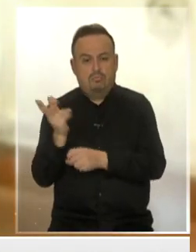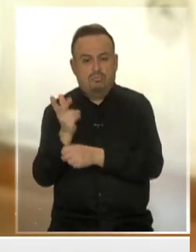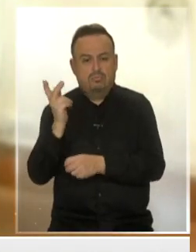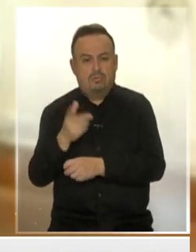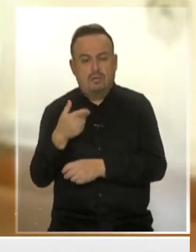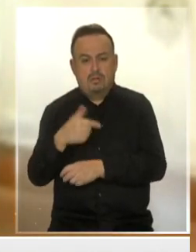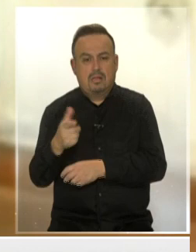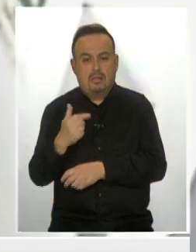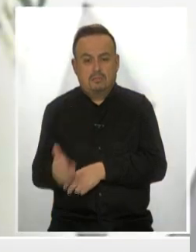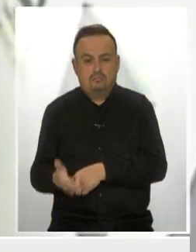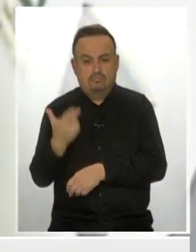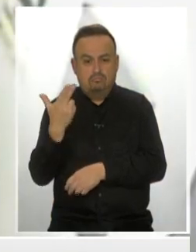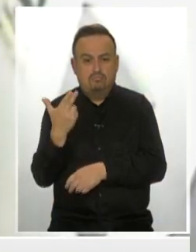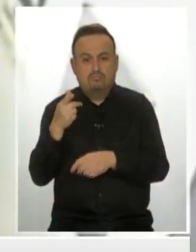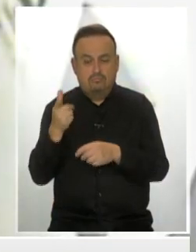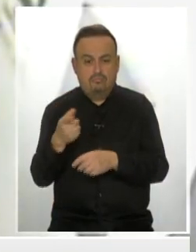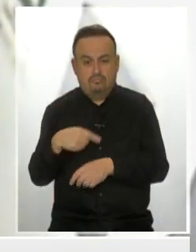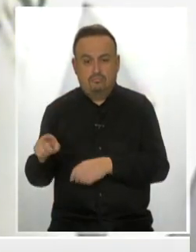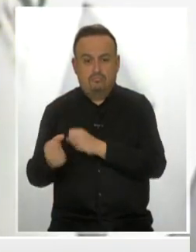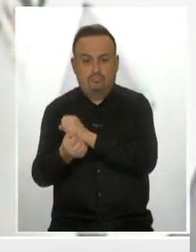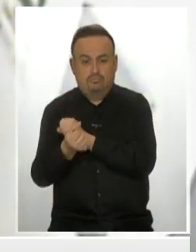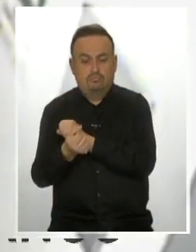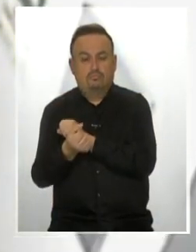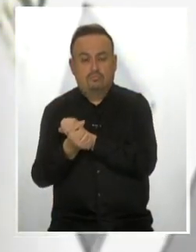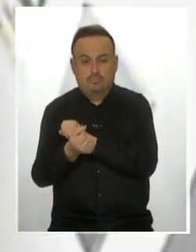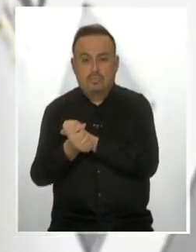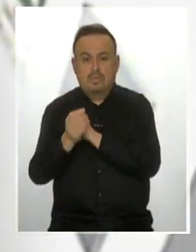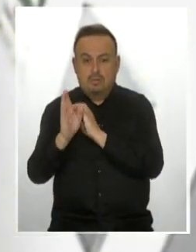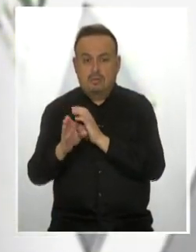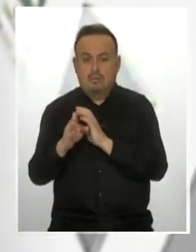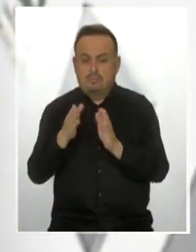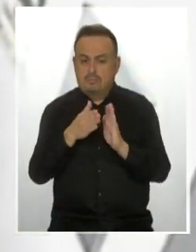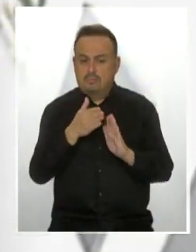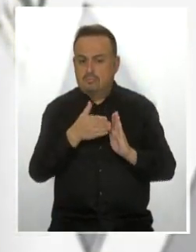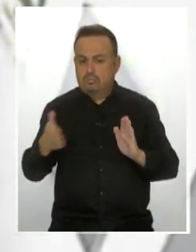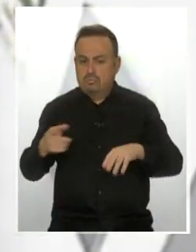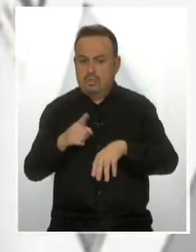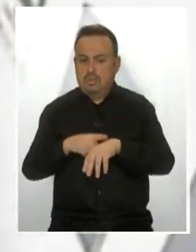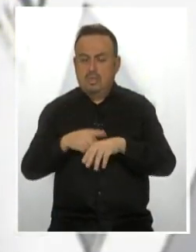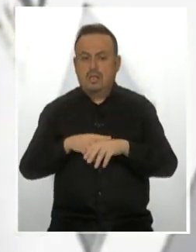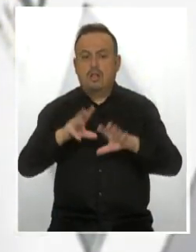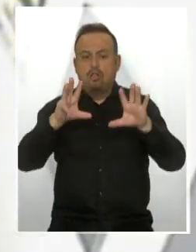y porte de armas quedó en prisión preventiva y se decretó un plazo de 90 días para la investigación